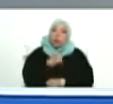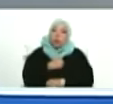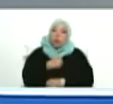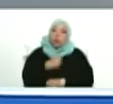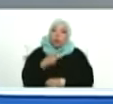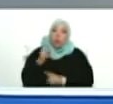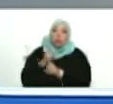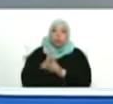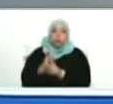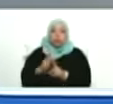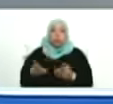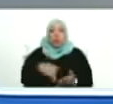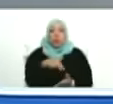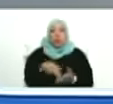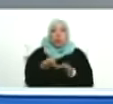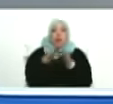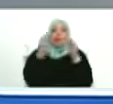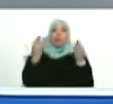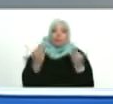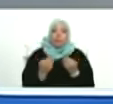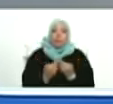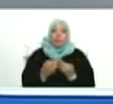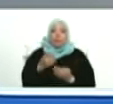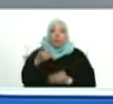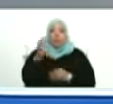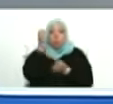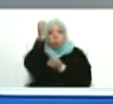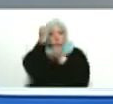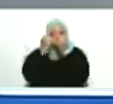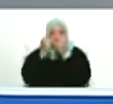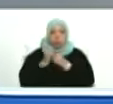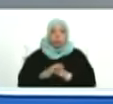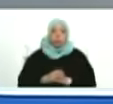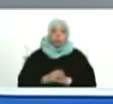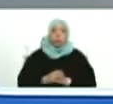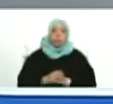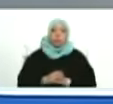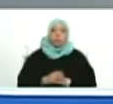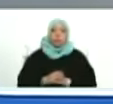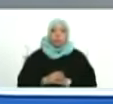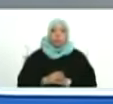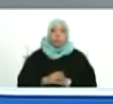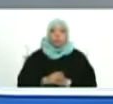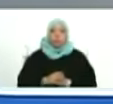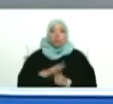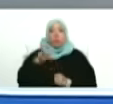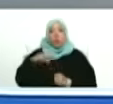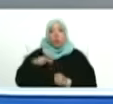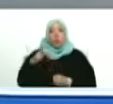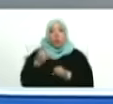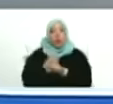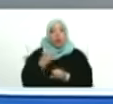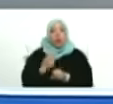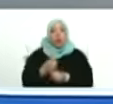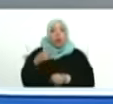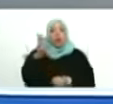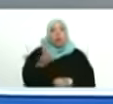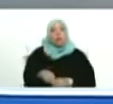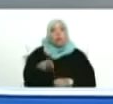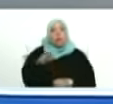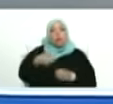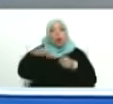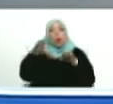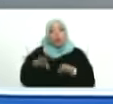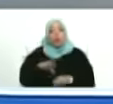la persecución a su familia, el secuestro, y nosotros no dejamos nunca a nadie atrás, nunca abandonamos